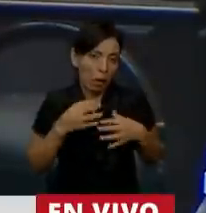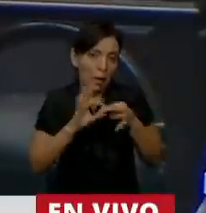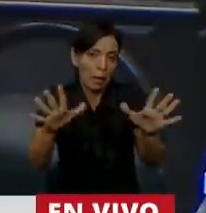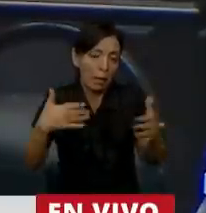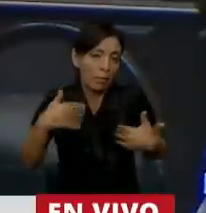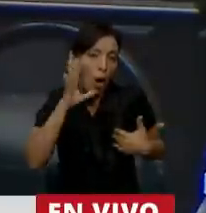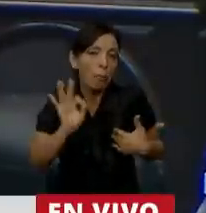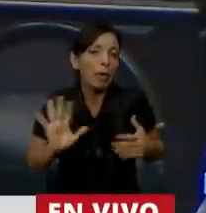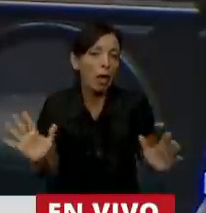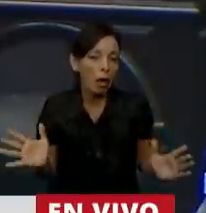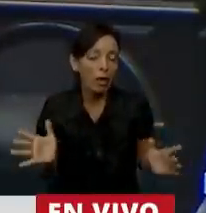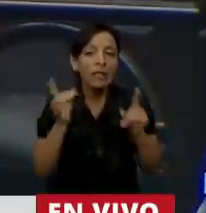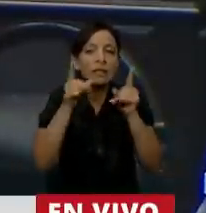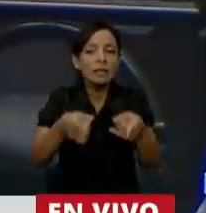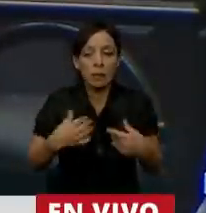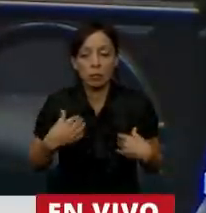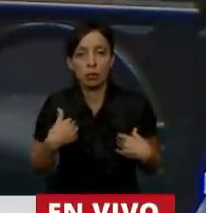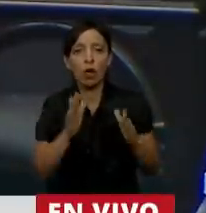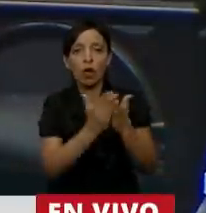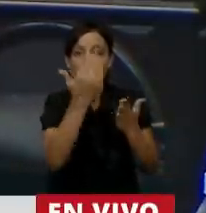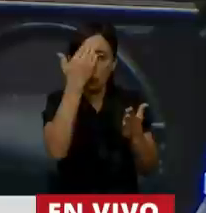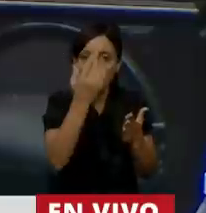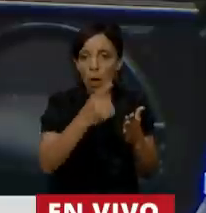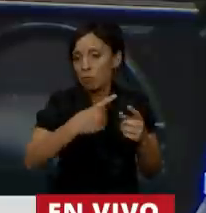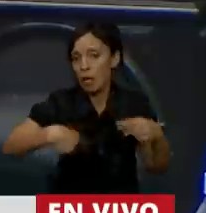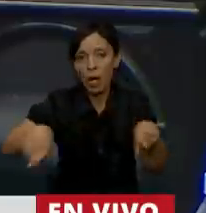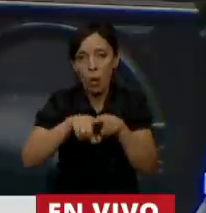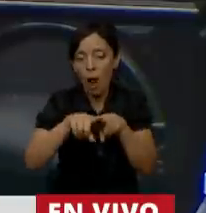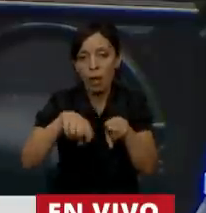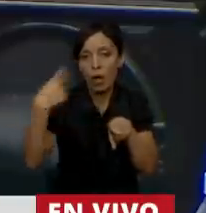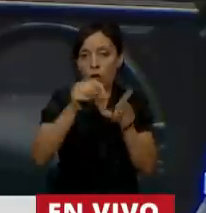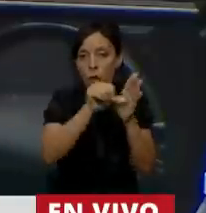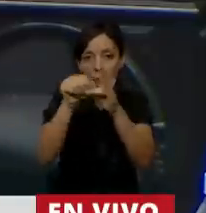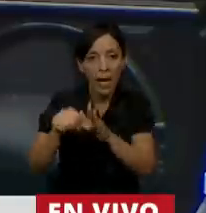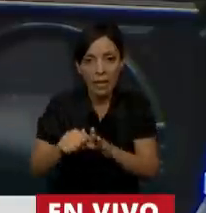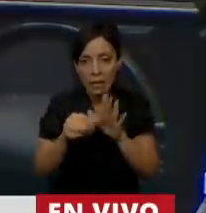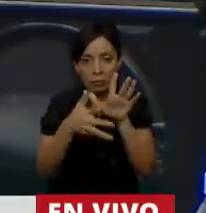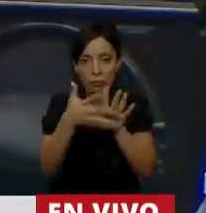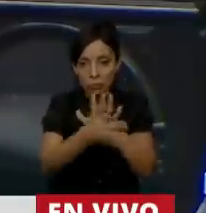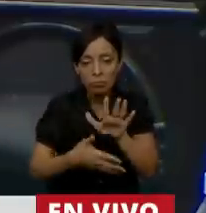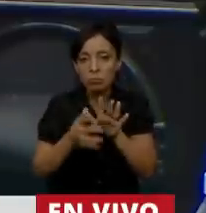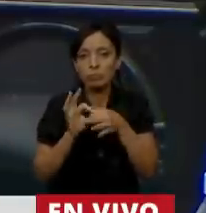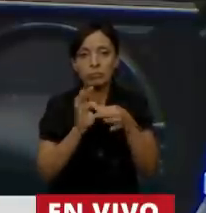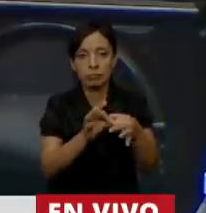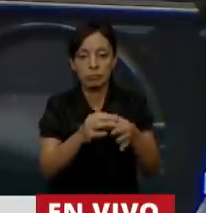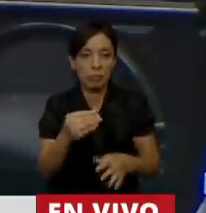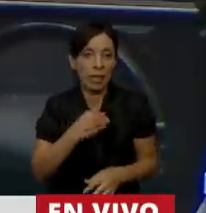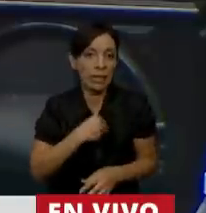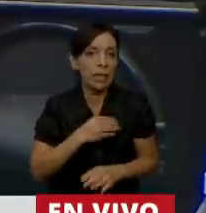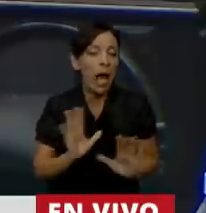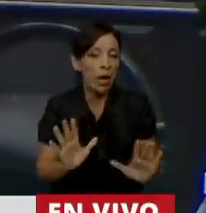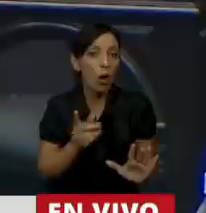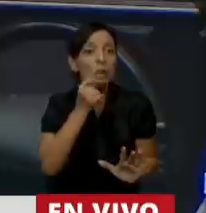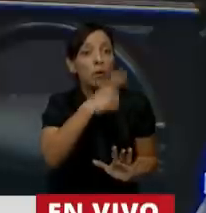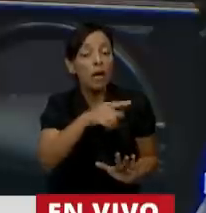libre. Y sobre todo porque tanto nuestra Constitución como las constituciones de Occidente están basadas en la fe judeo-cristiana. Y si tanto